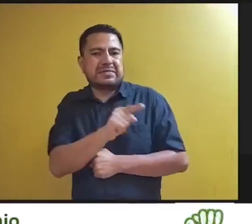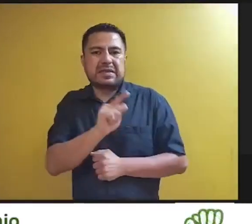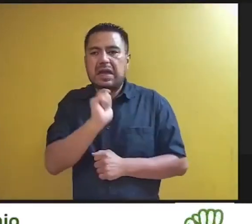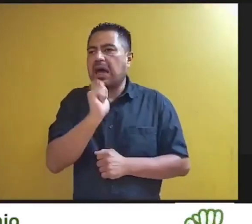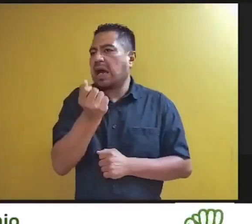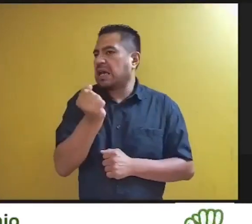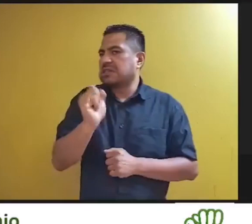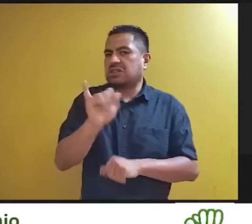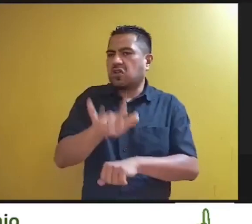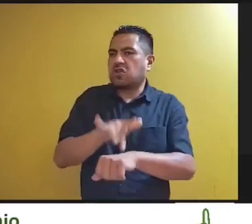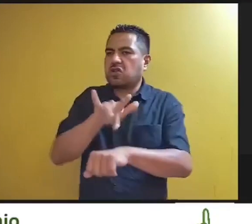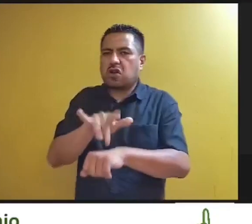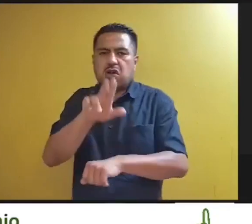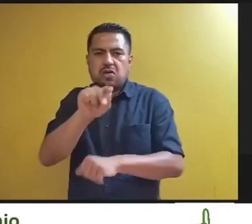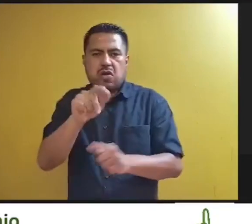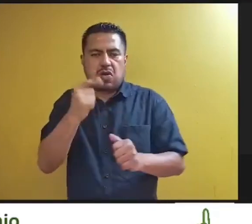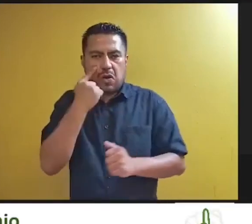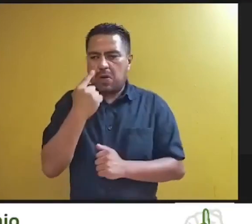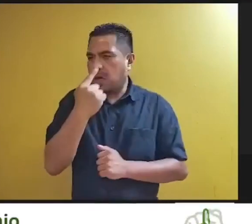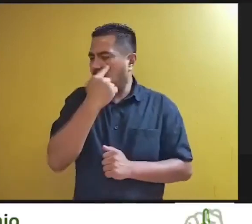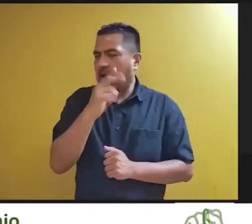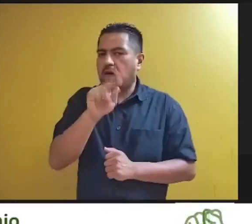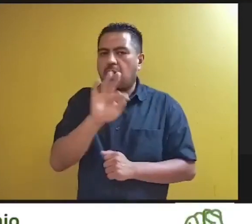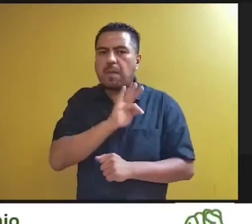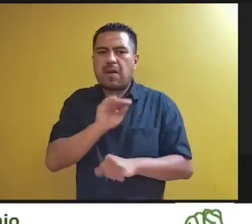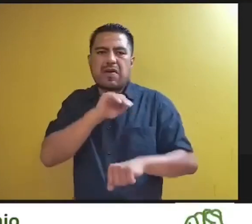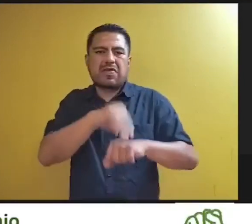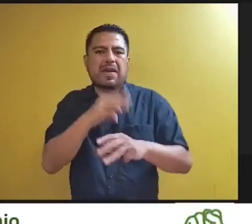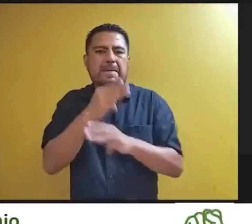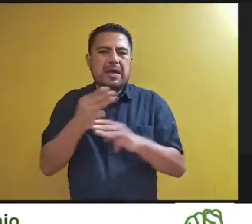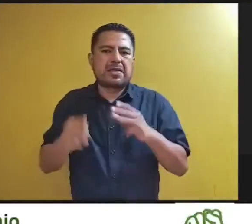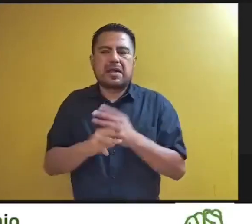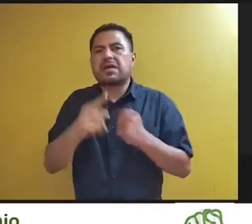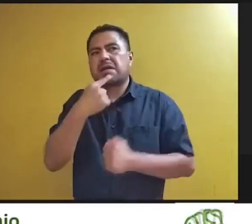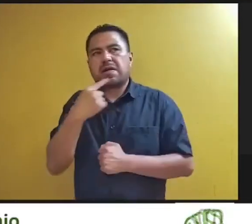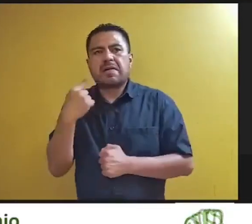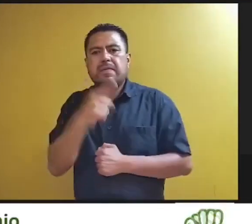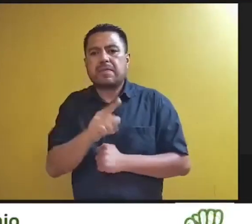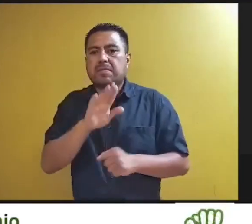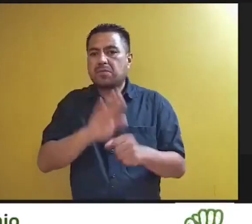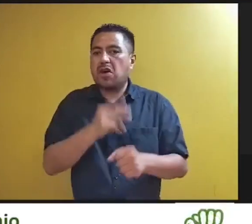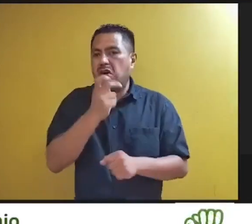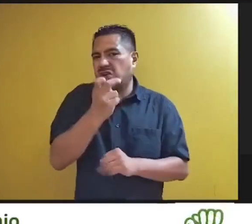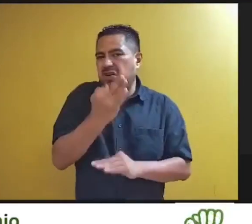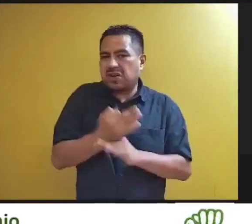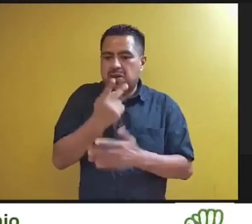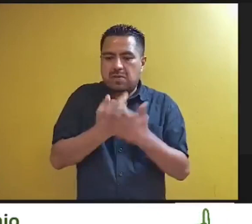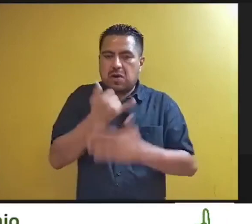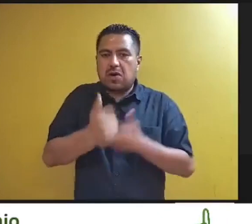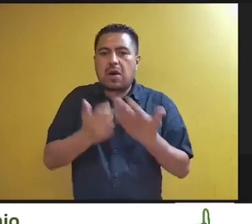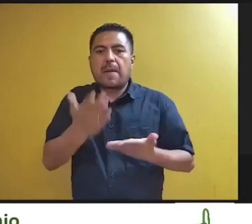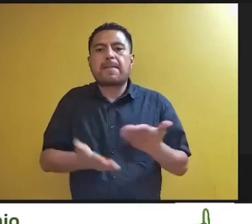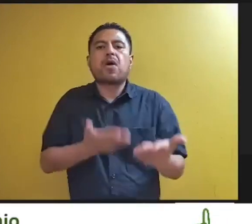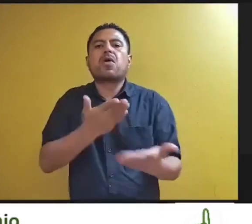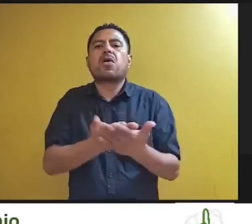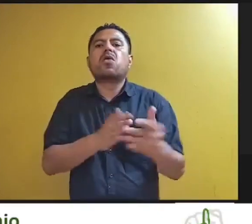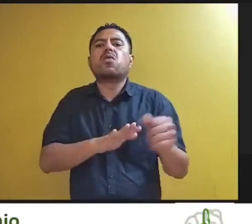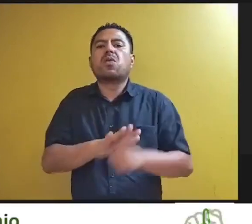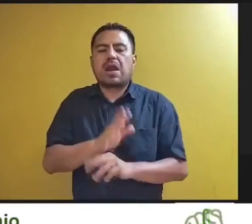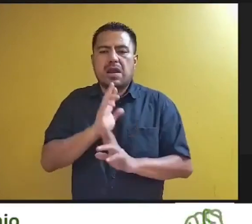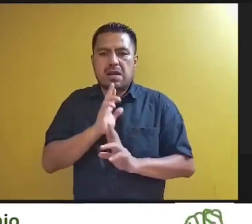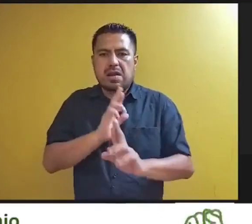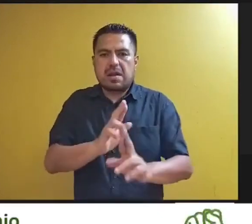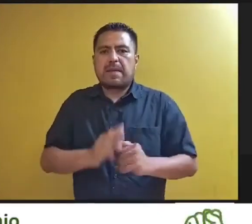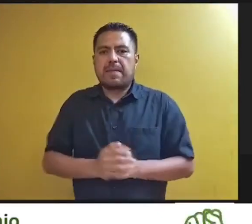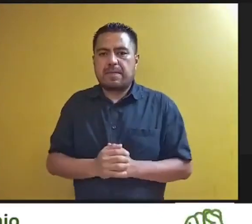quedando intocadas el resto de las consideraciones que no fueron materia de impugnación. Por lo anterior, el proyecto propone los siguientes puntos